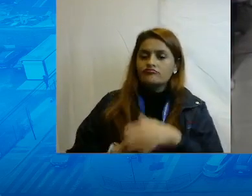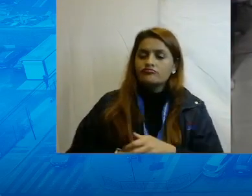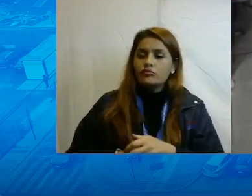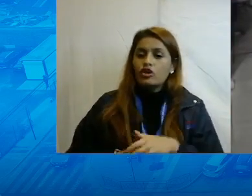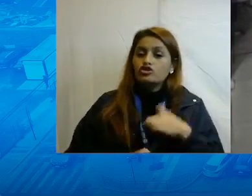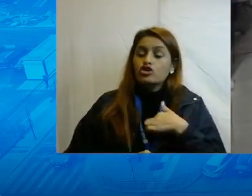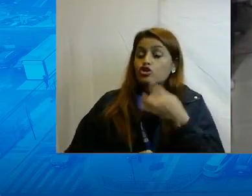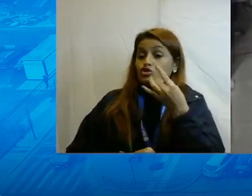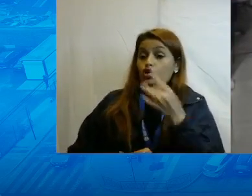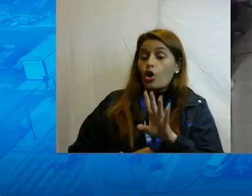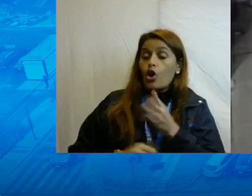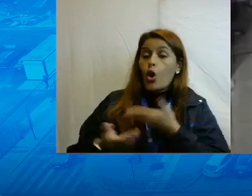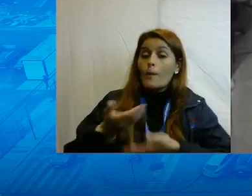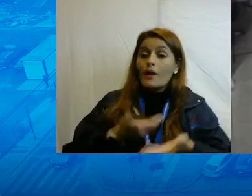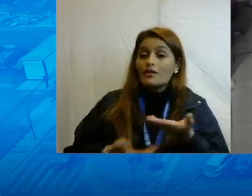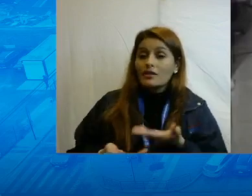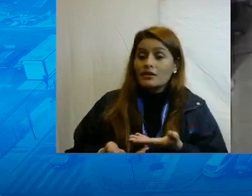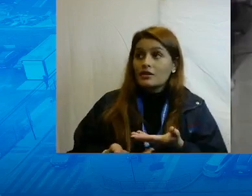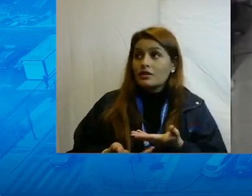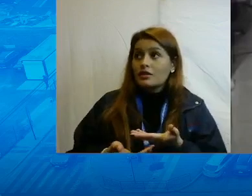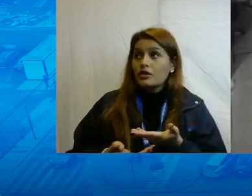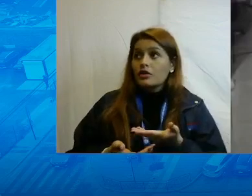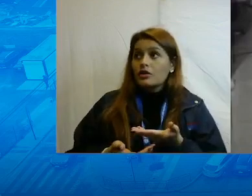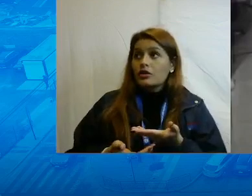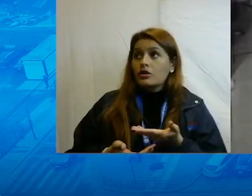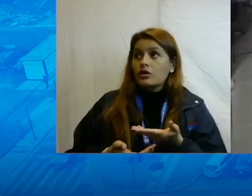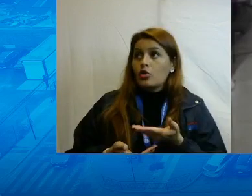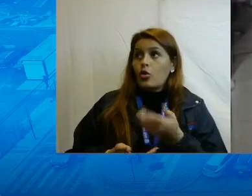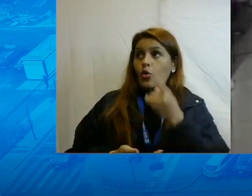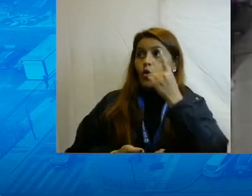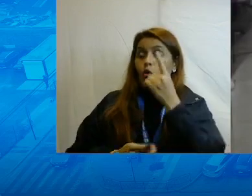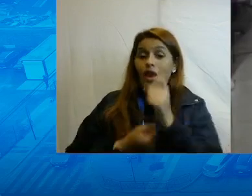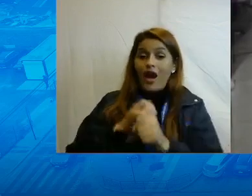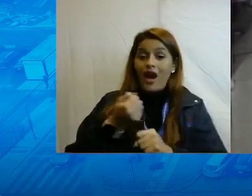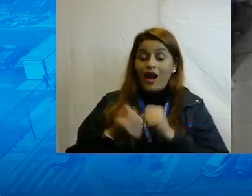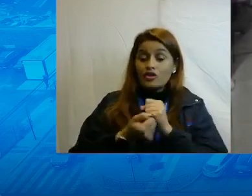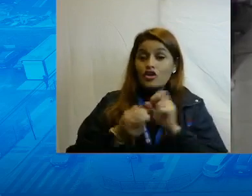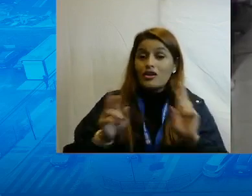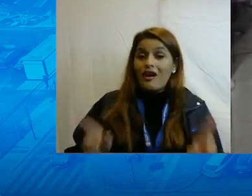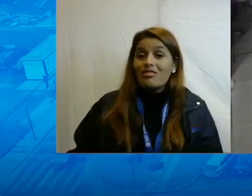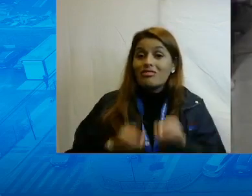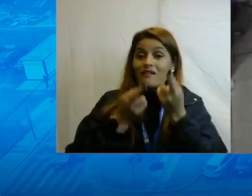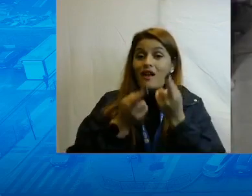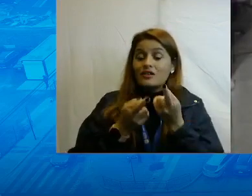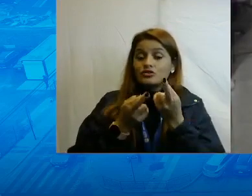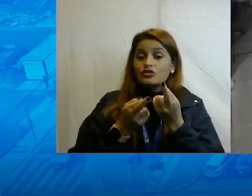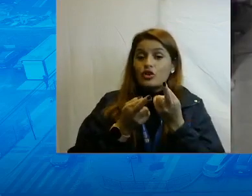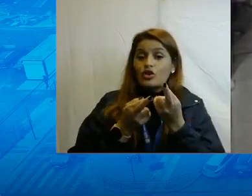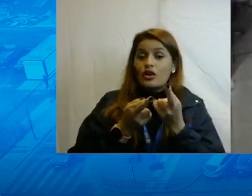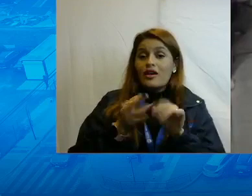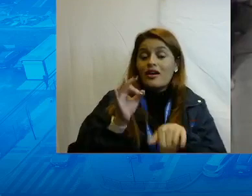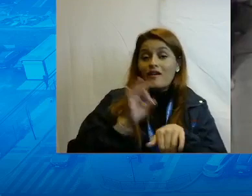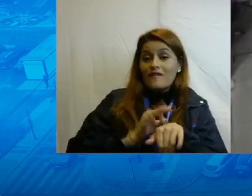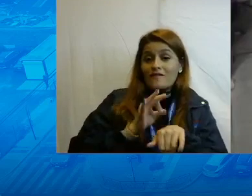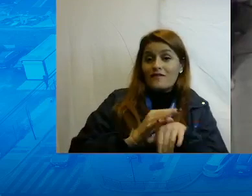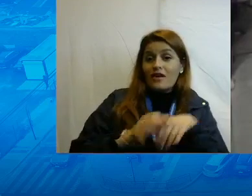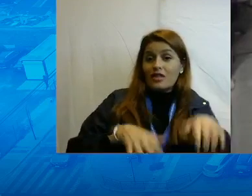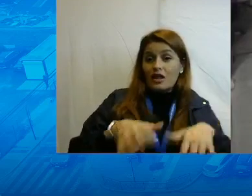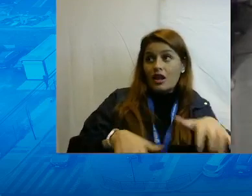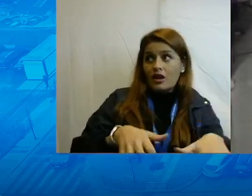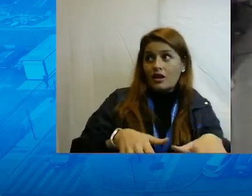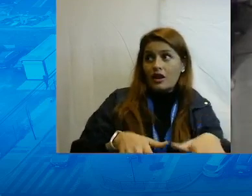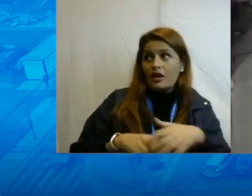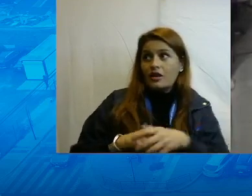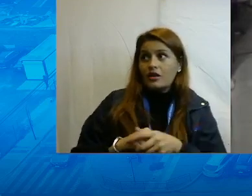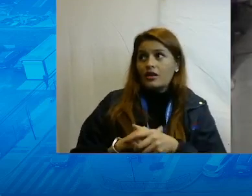Solo compartir que a menos de un año de la reactivación de la veterinaria, de cómo